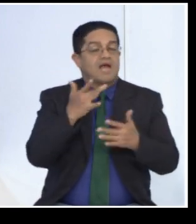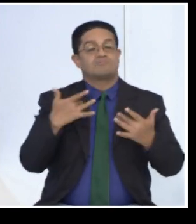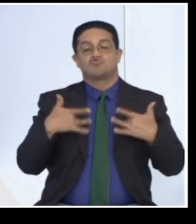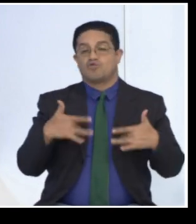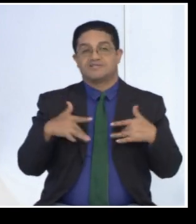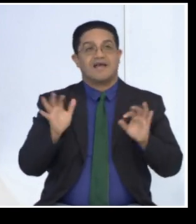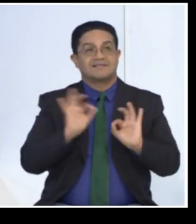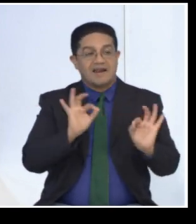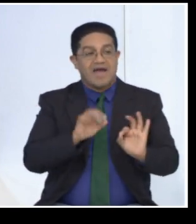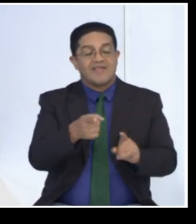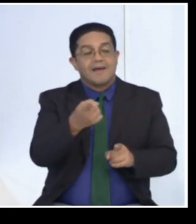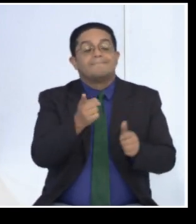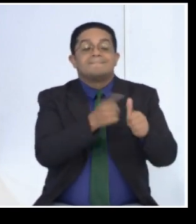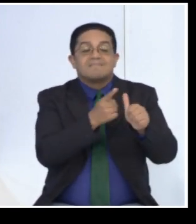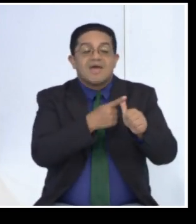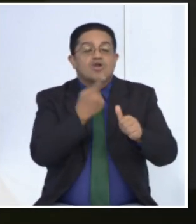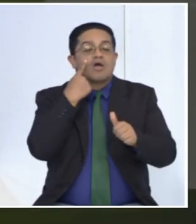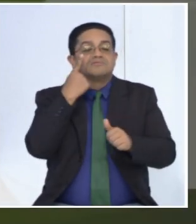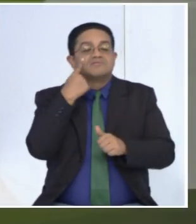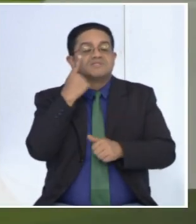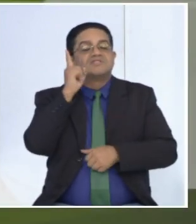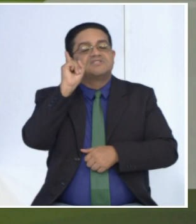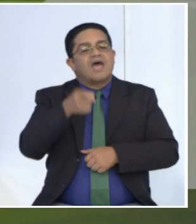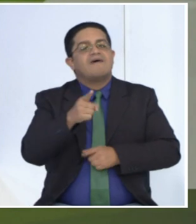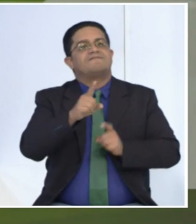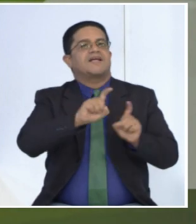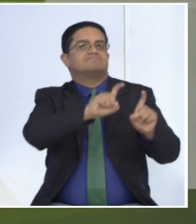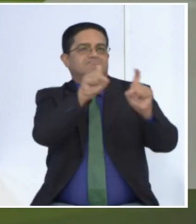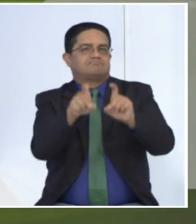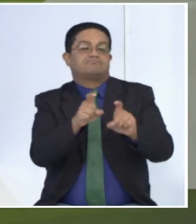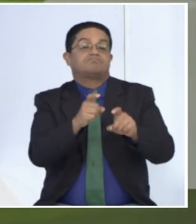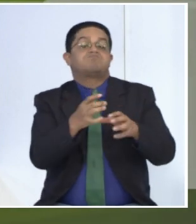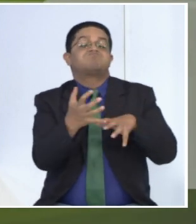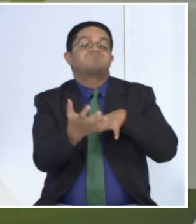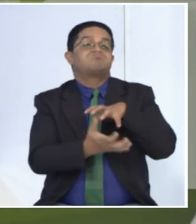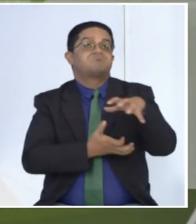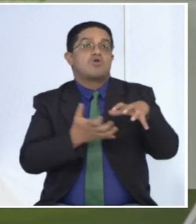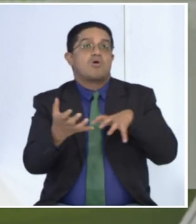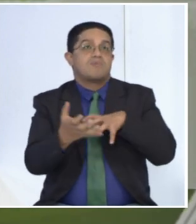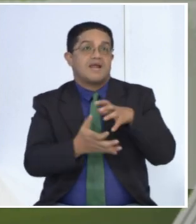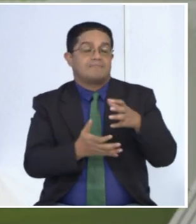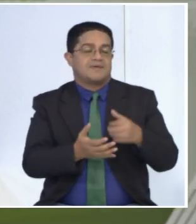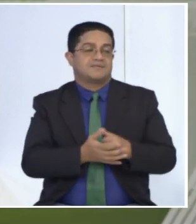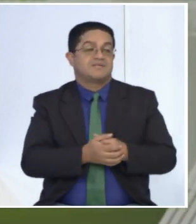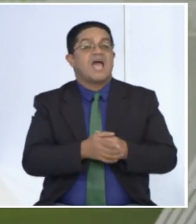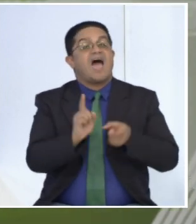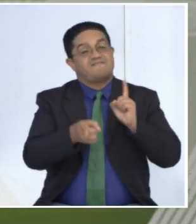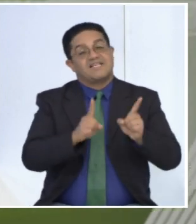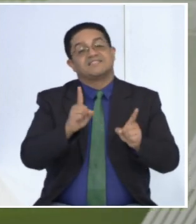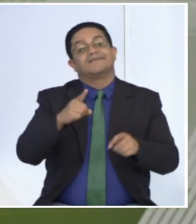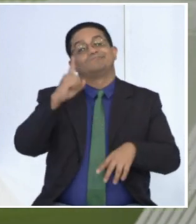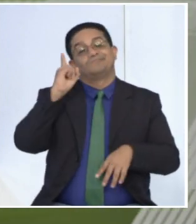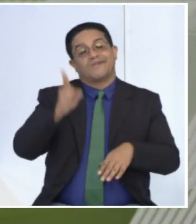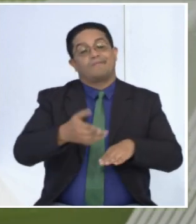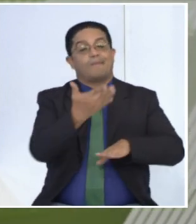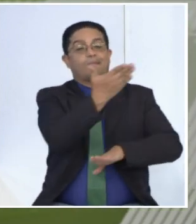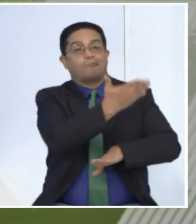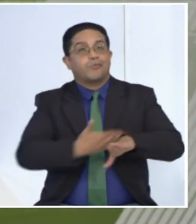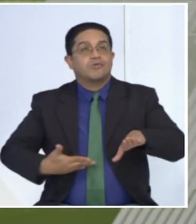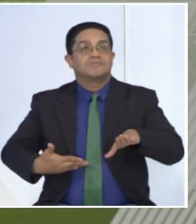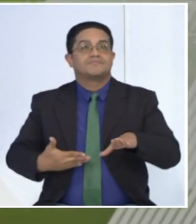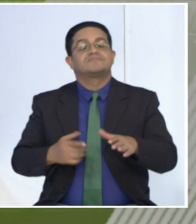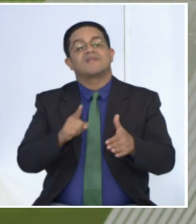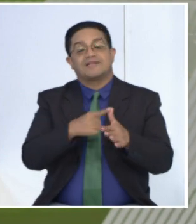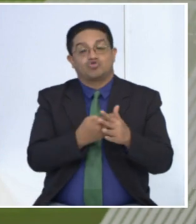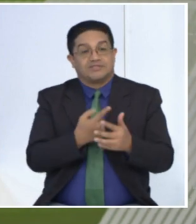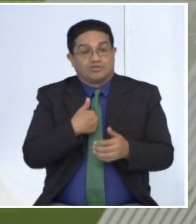es su estatus vascular y así poder prevenir las complicaciones a futuro que pueden ser incluso la pérdida de la extremidad del paciente. Entonces, no hay nadie mejor que el